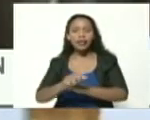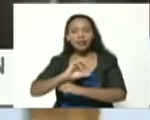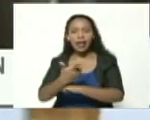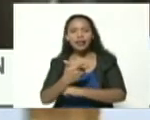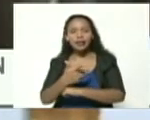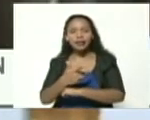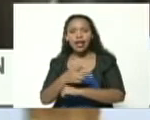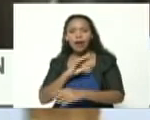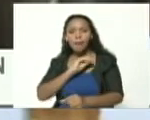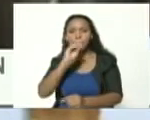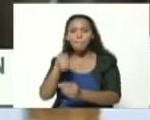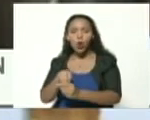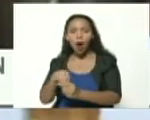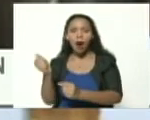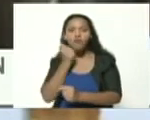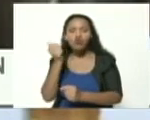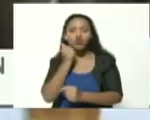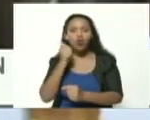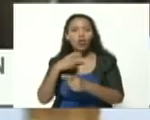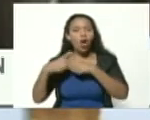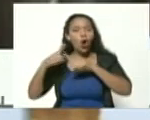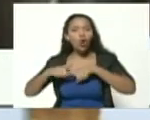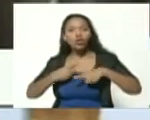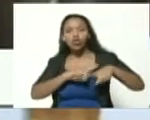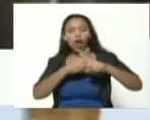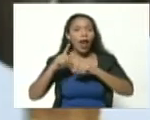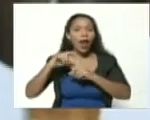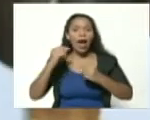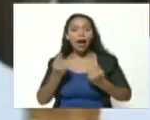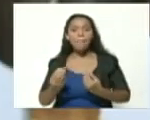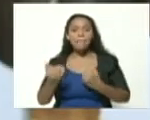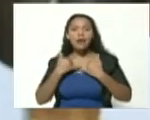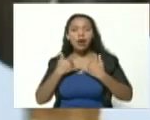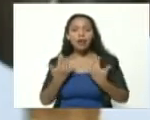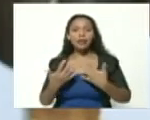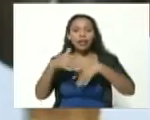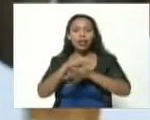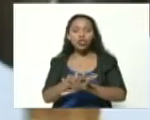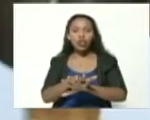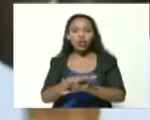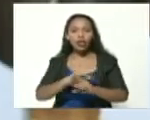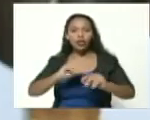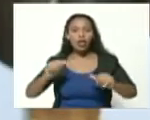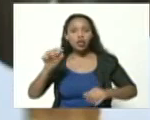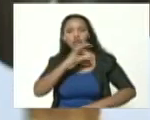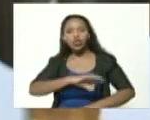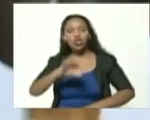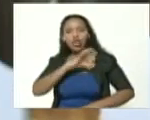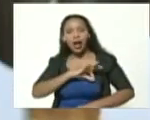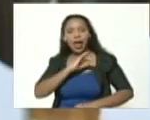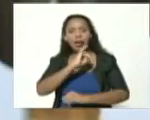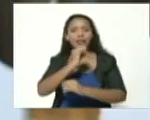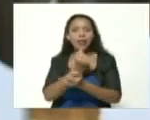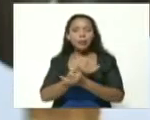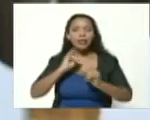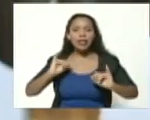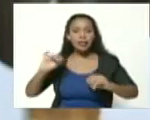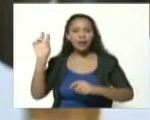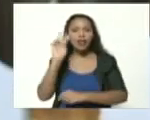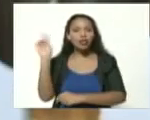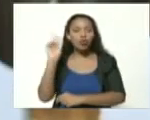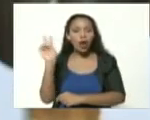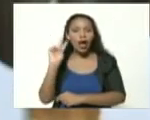de intervención, que atenta contra la integridad territorial, la soberanía e independencia de